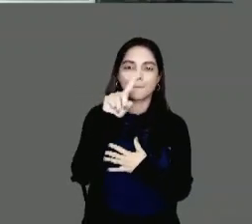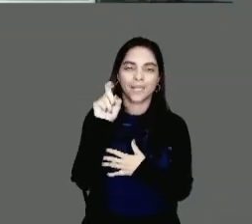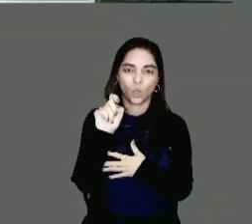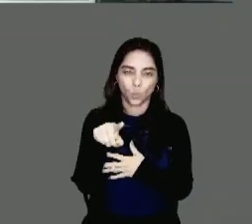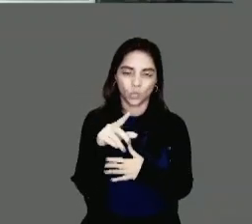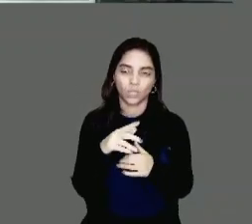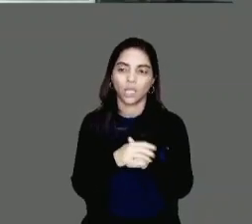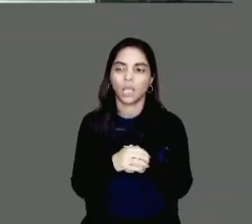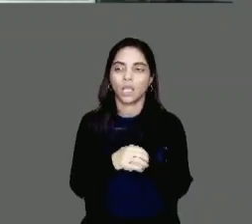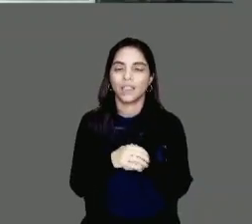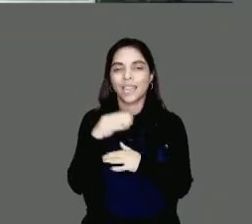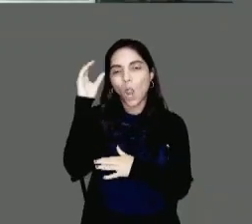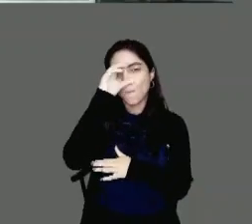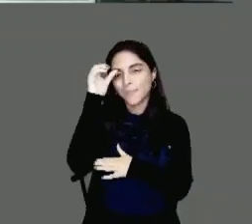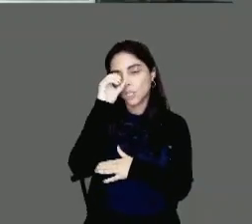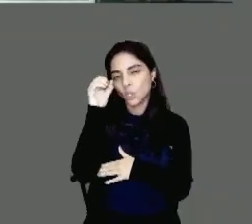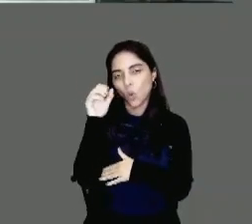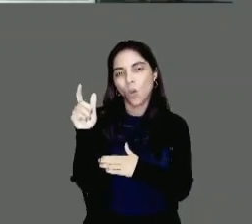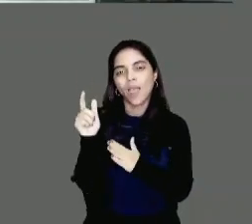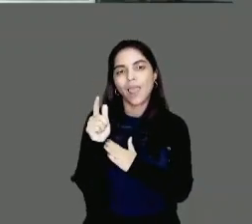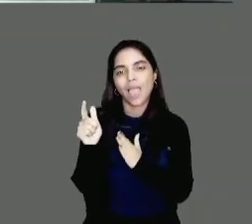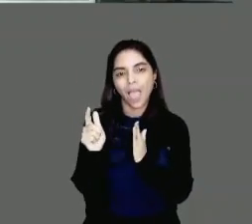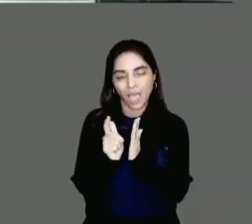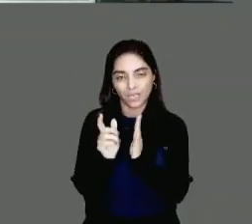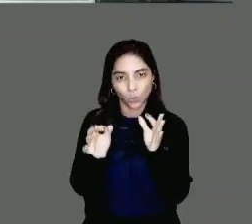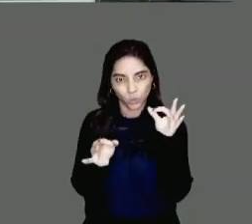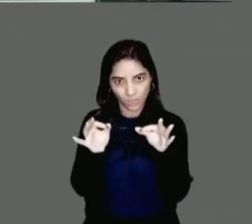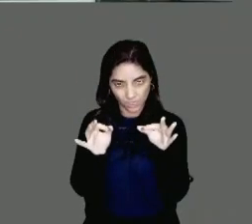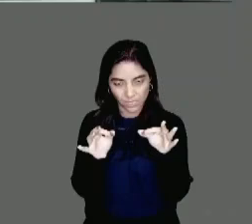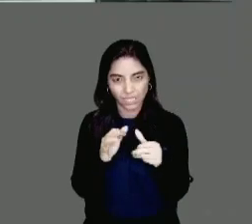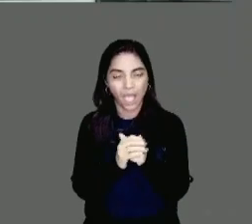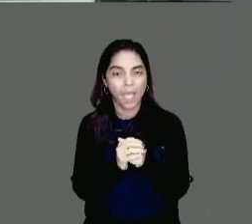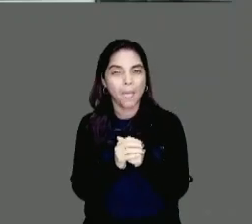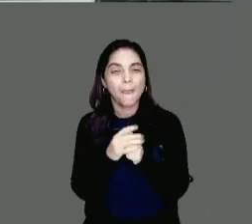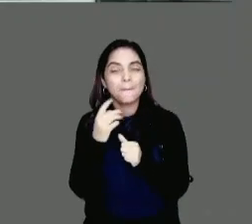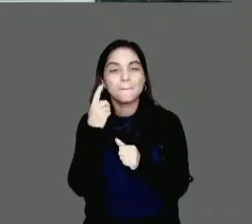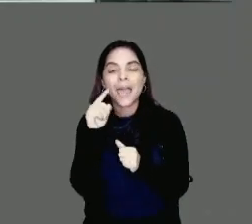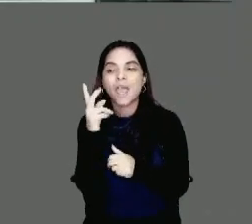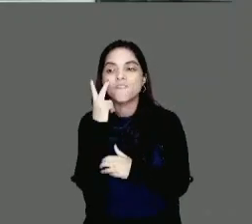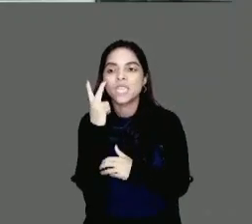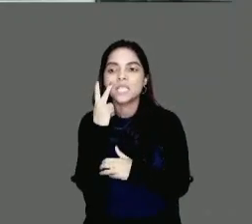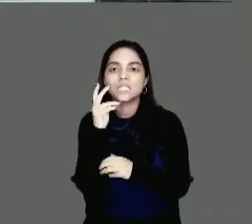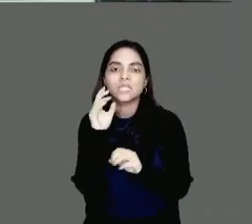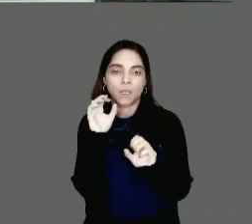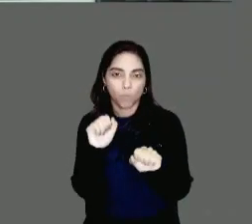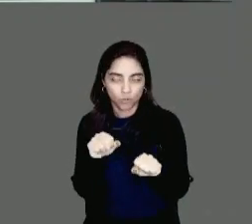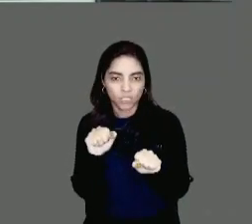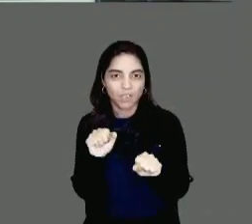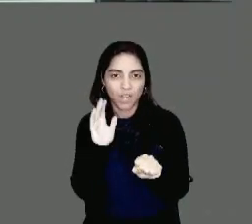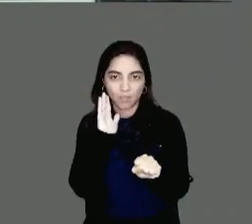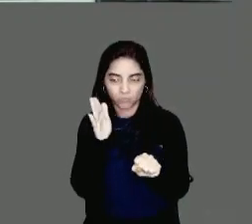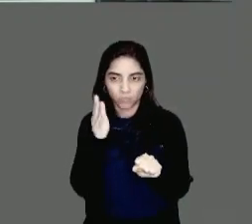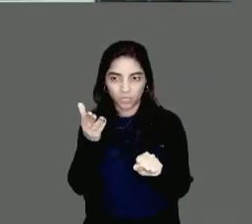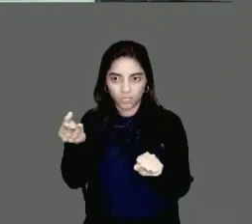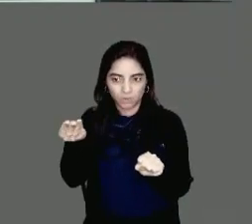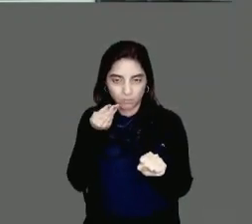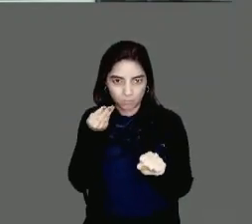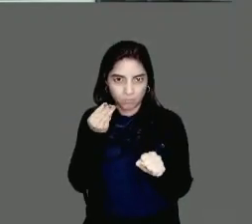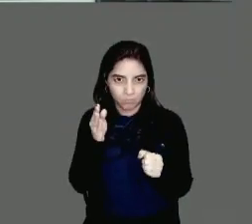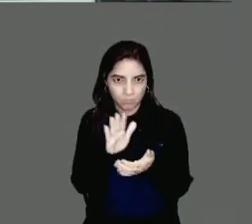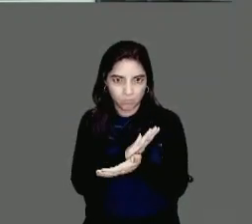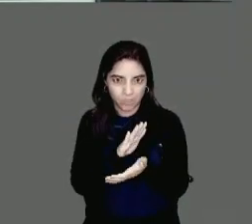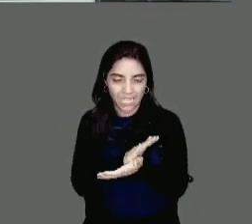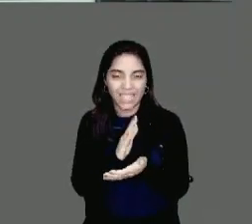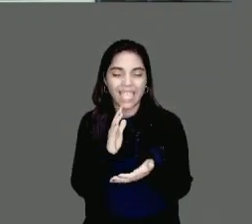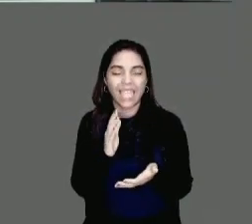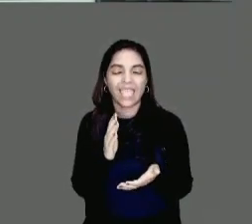de de la opinión legal de de Justicia para entonces ver si solicitar los documentos de parte de de la